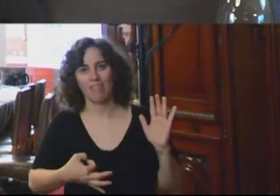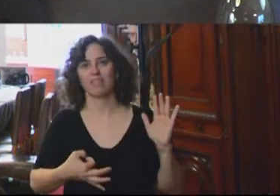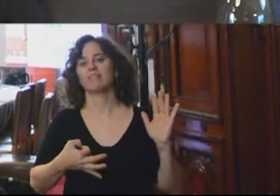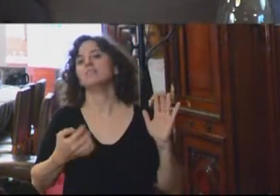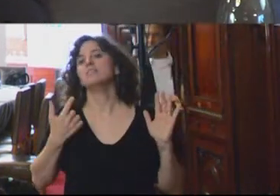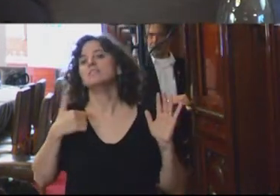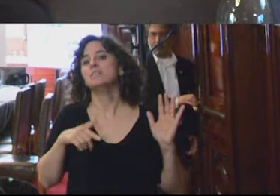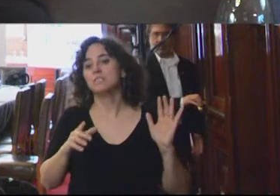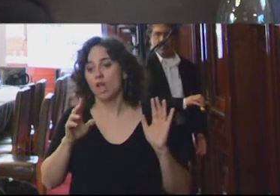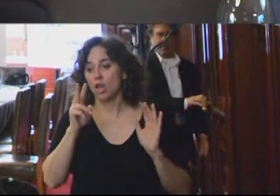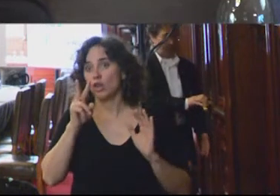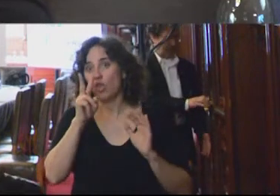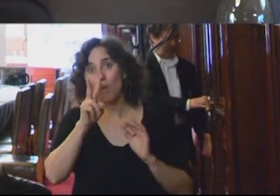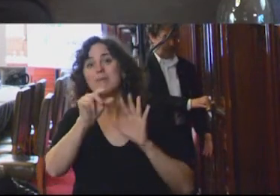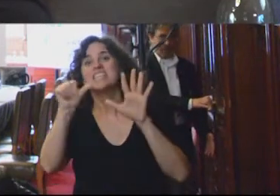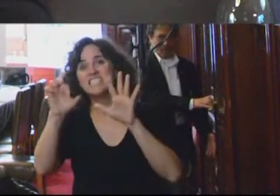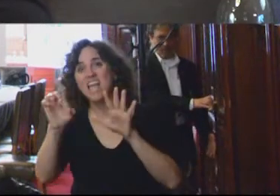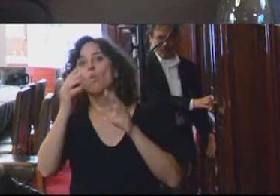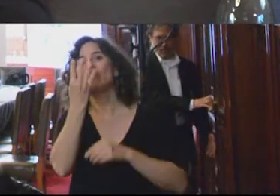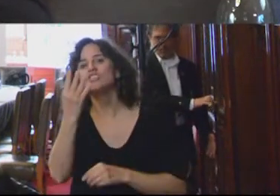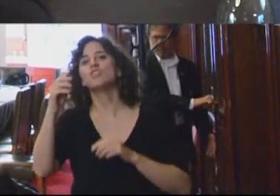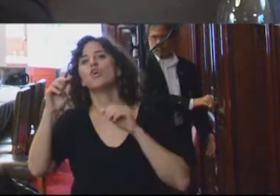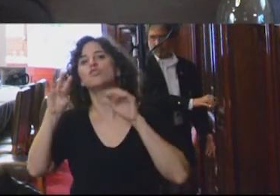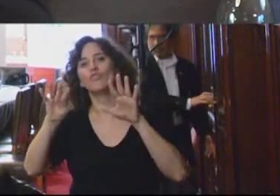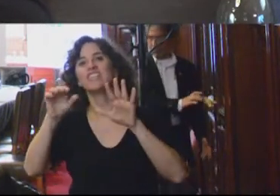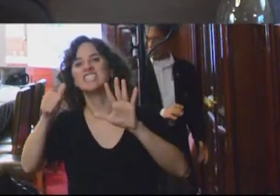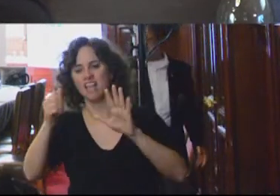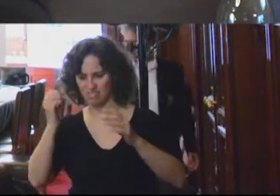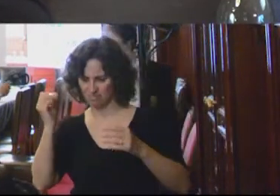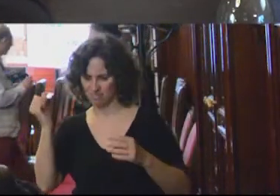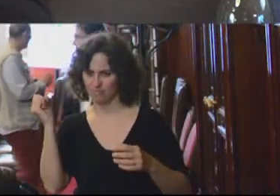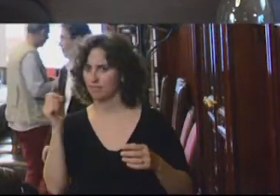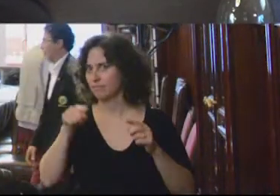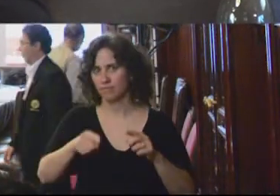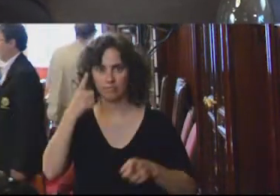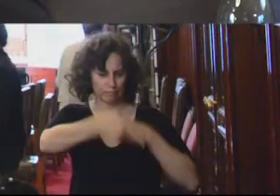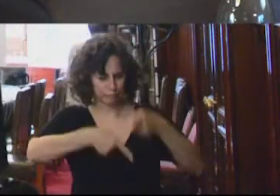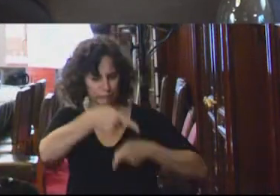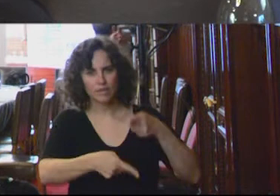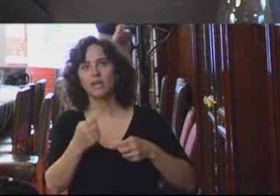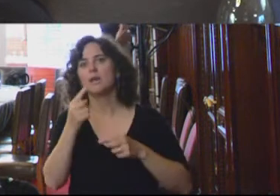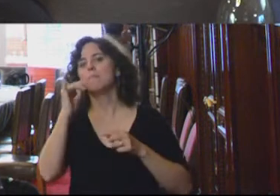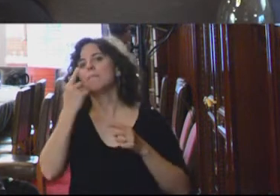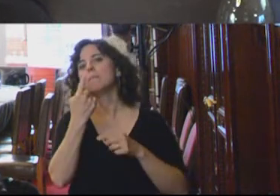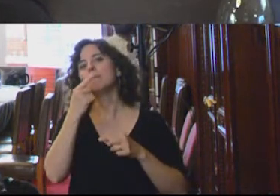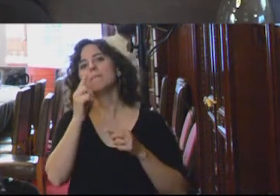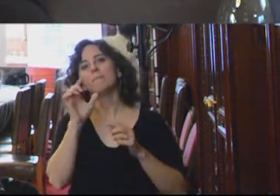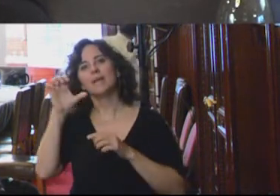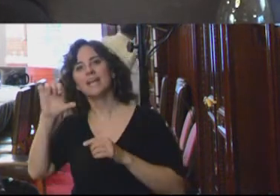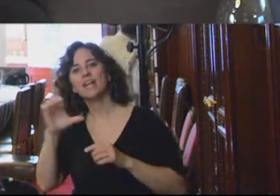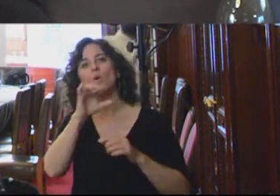se contabilizaron 491 ataques. Entre enero y mayo de 2017 se contabilizaron